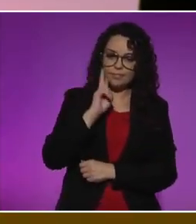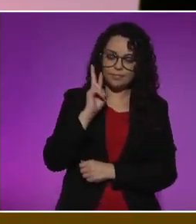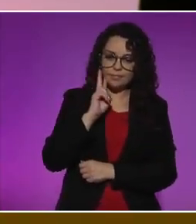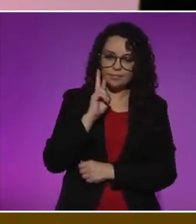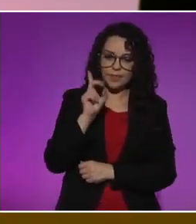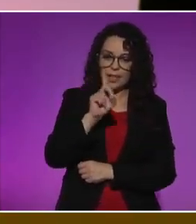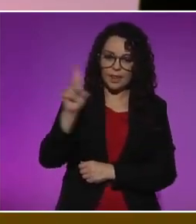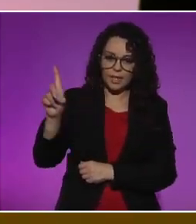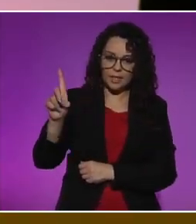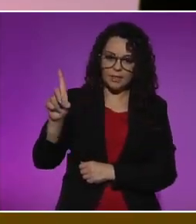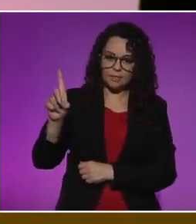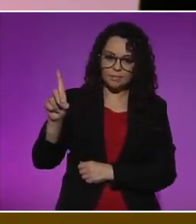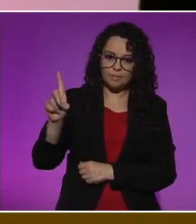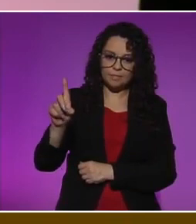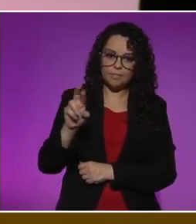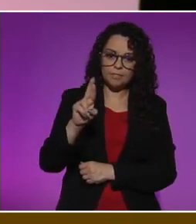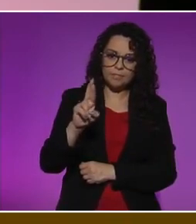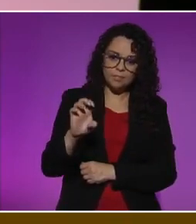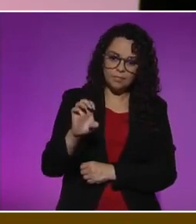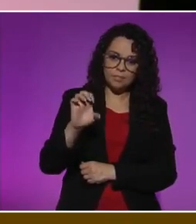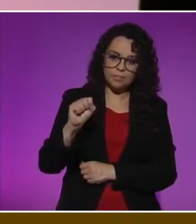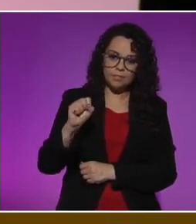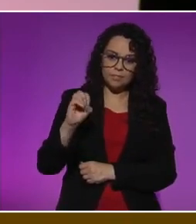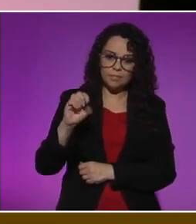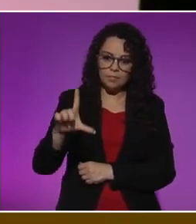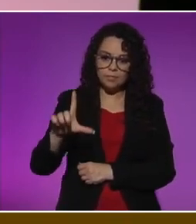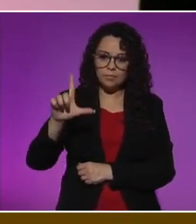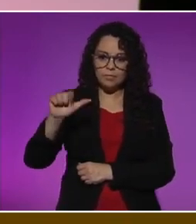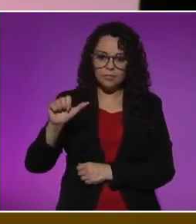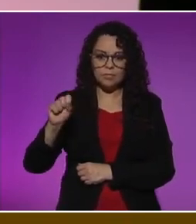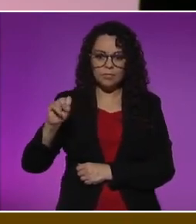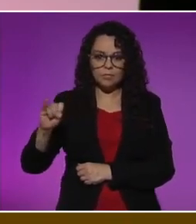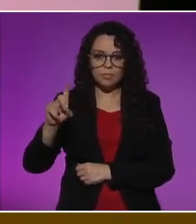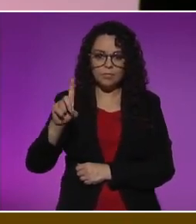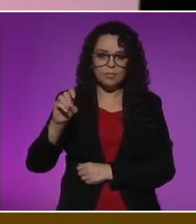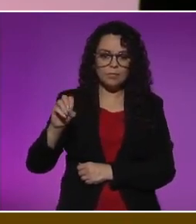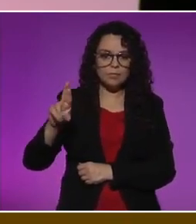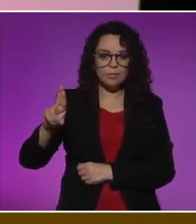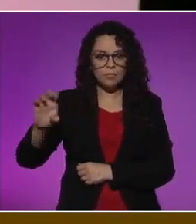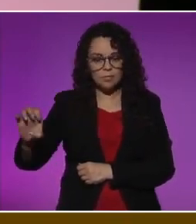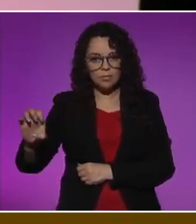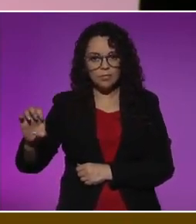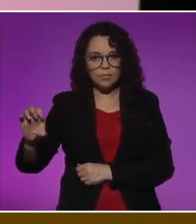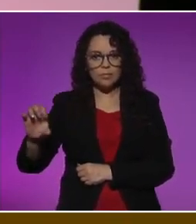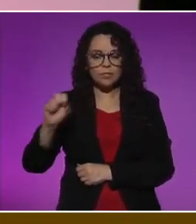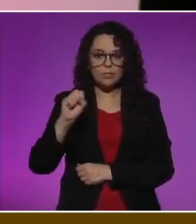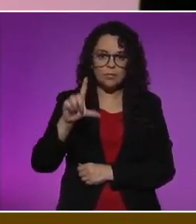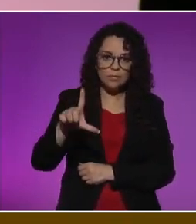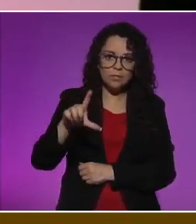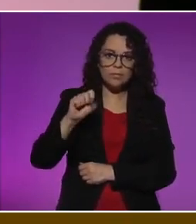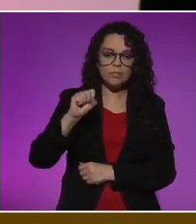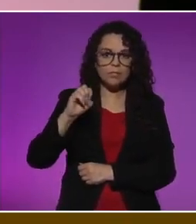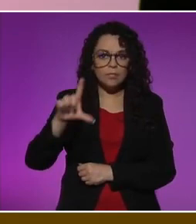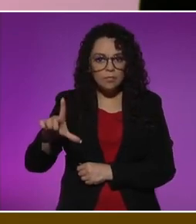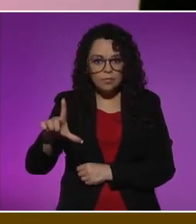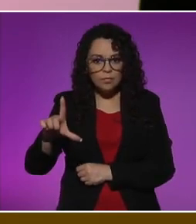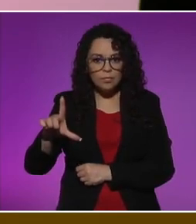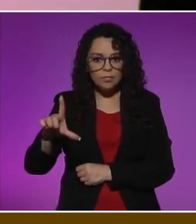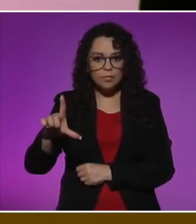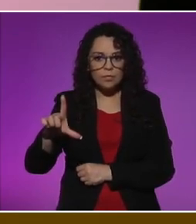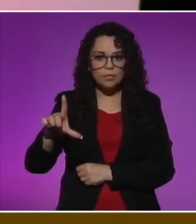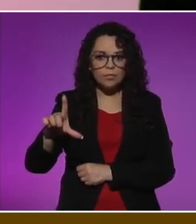Re, sol, la, si, do, re, sol, sol.